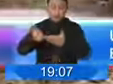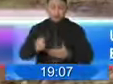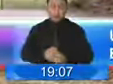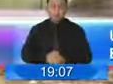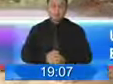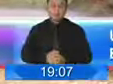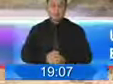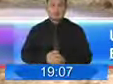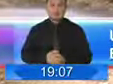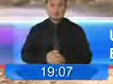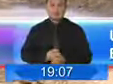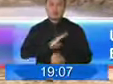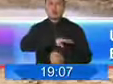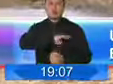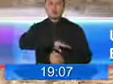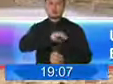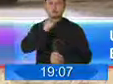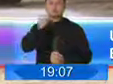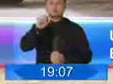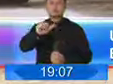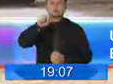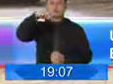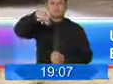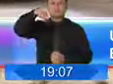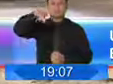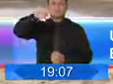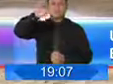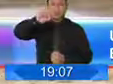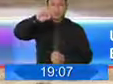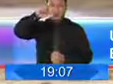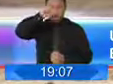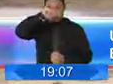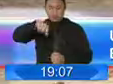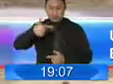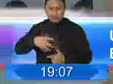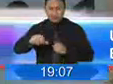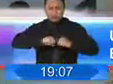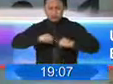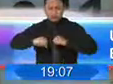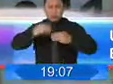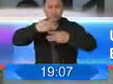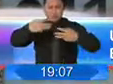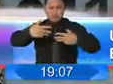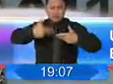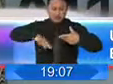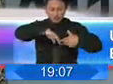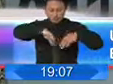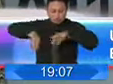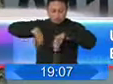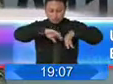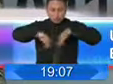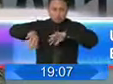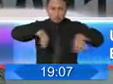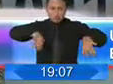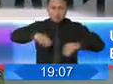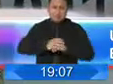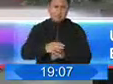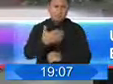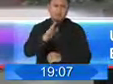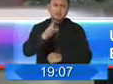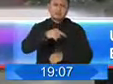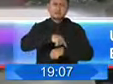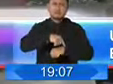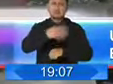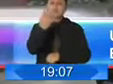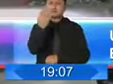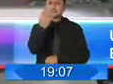San Miguel y del Ministerio de Obras Públicas realizaron los trabajos de remoción del material que taponó la vía al menos 14 horas. Ya que